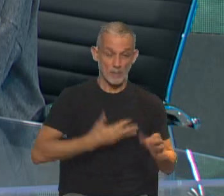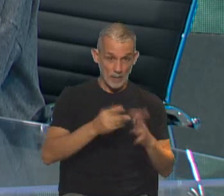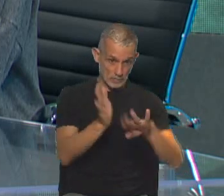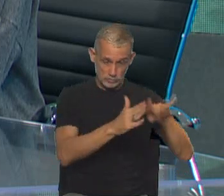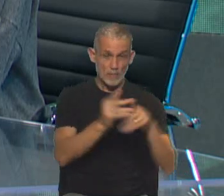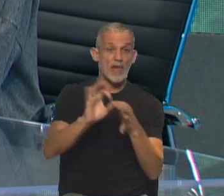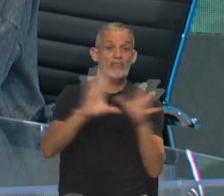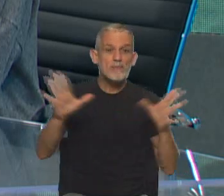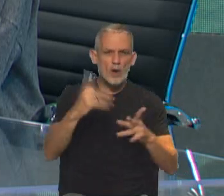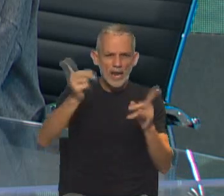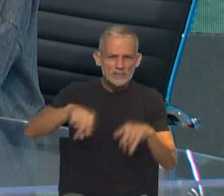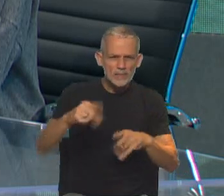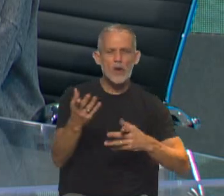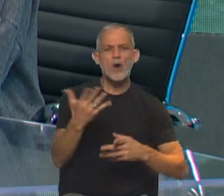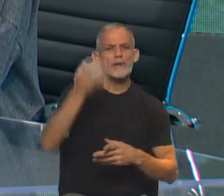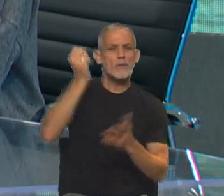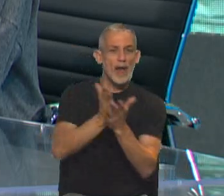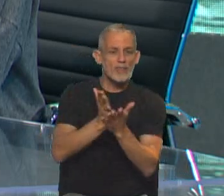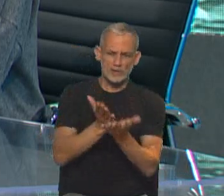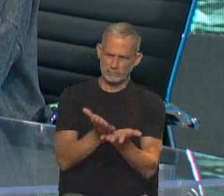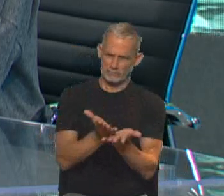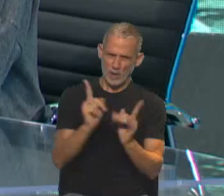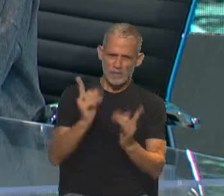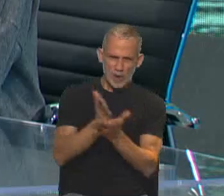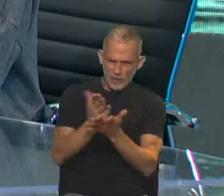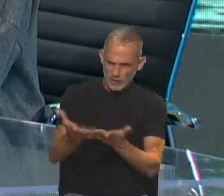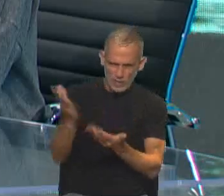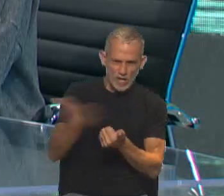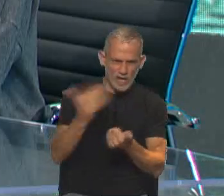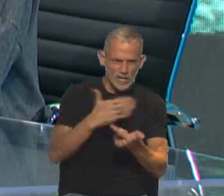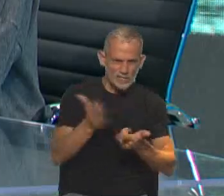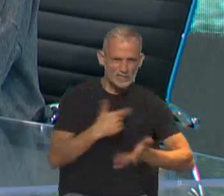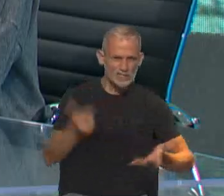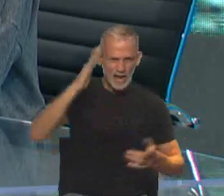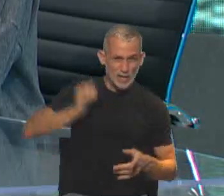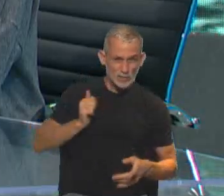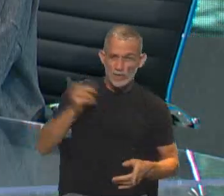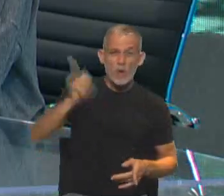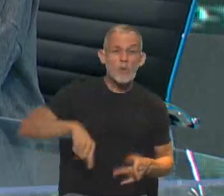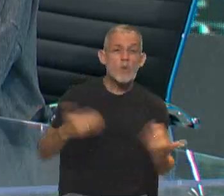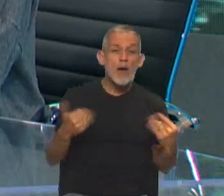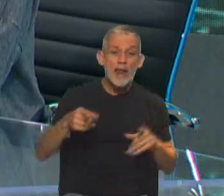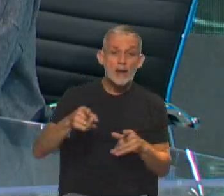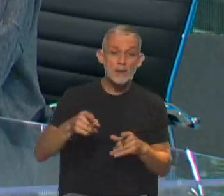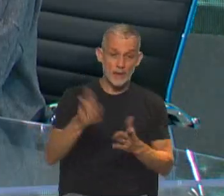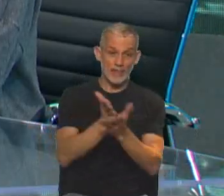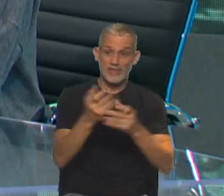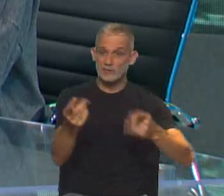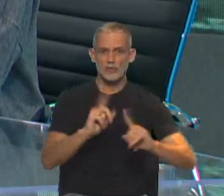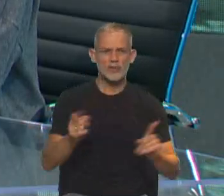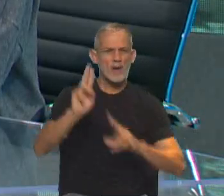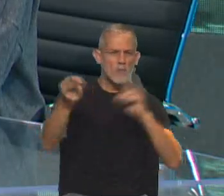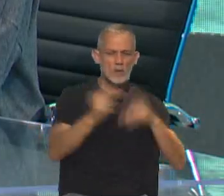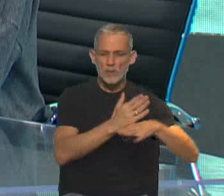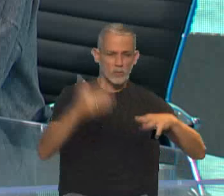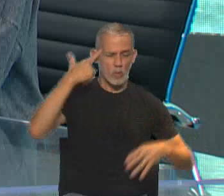democracia que vino a recuperar derechos se los quitó a buena parte de esos soldados que volvieron, los que pudieron volver. Y los que murieron después